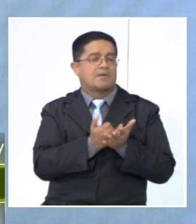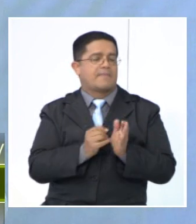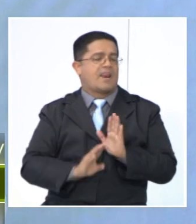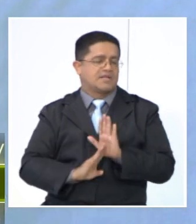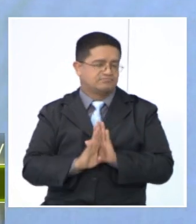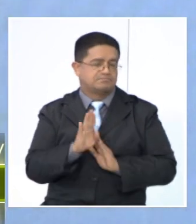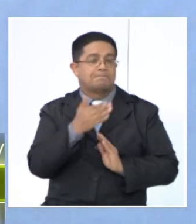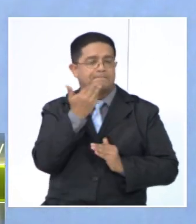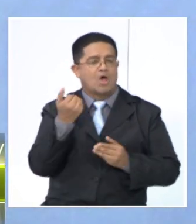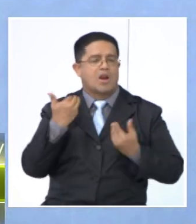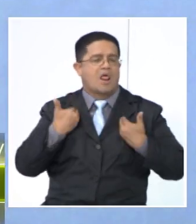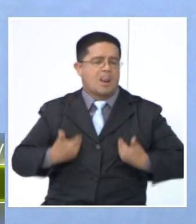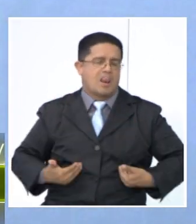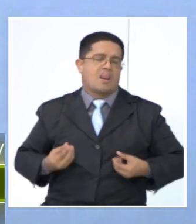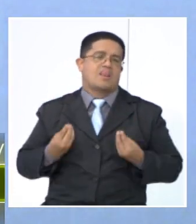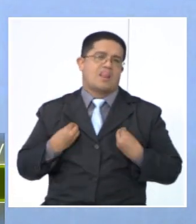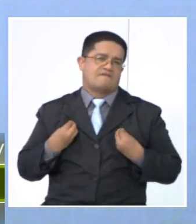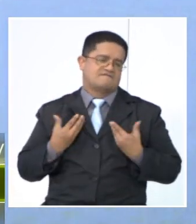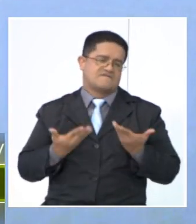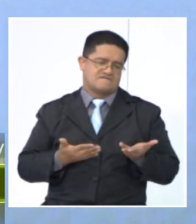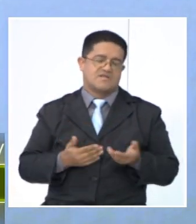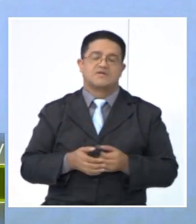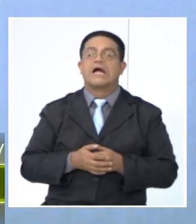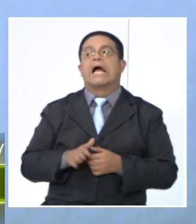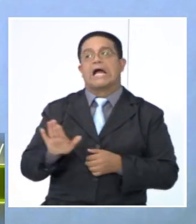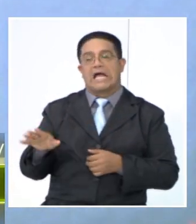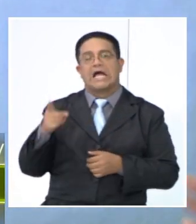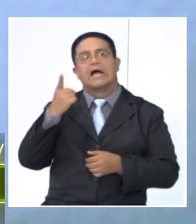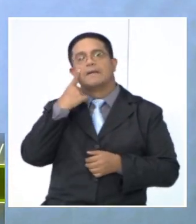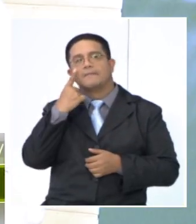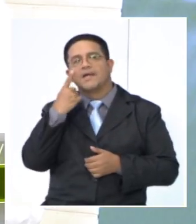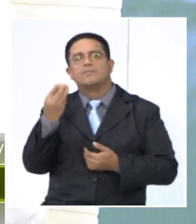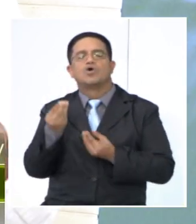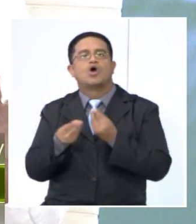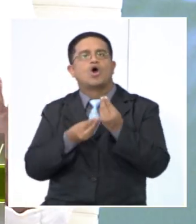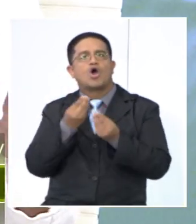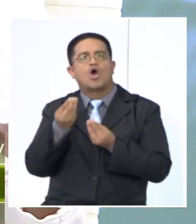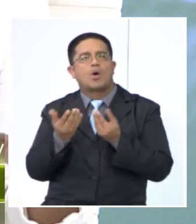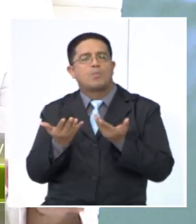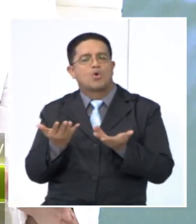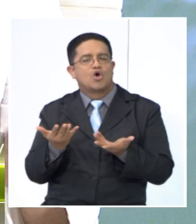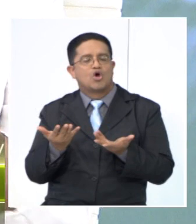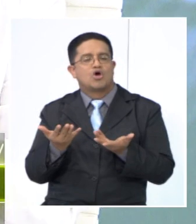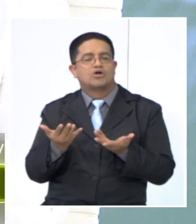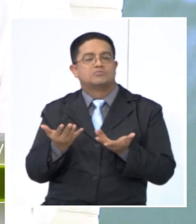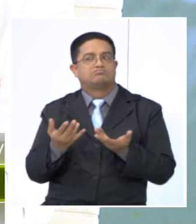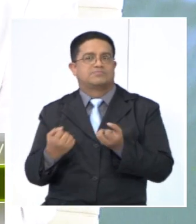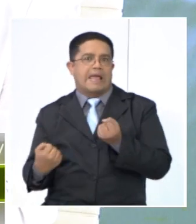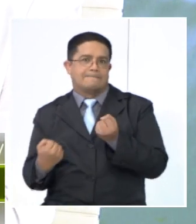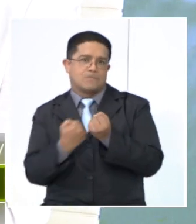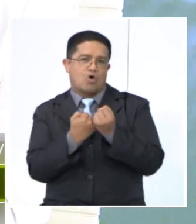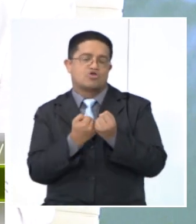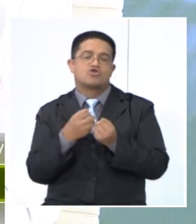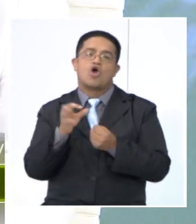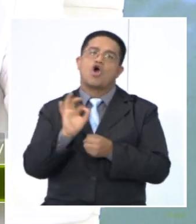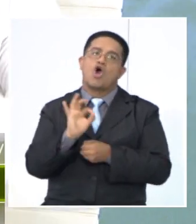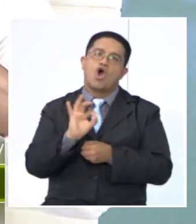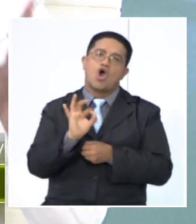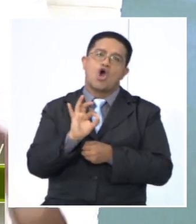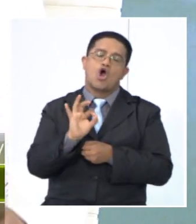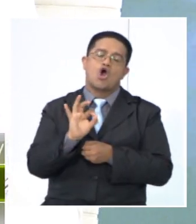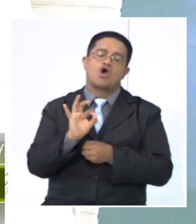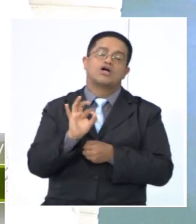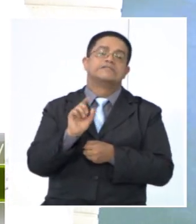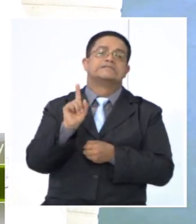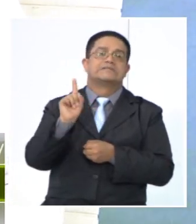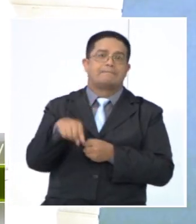su calidad de vida, que realmente mejora su calidad de vida. Ahí vemos entonces cómo podemos hacer tratamientos complementarios, cuando aplica por monoterapia y